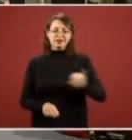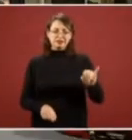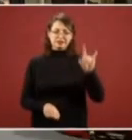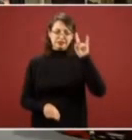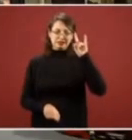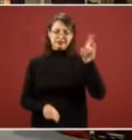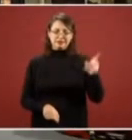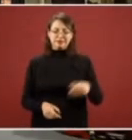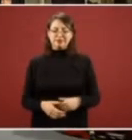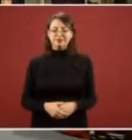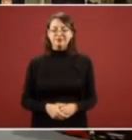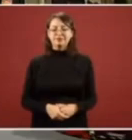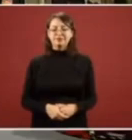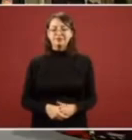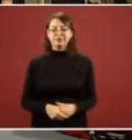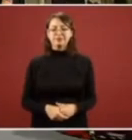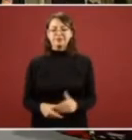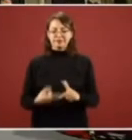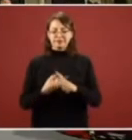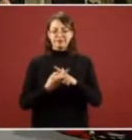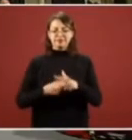left. Vamos a iniciar.